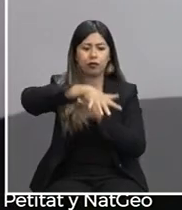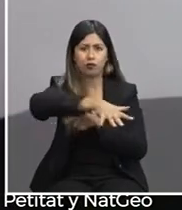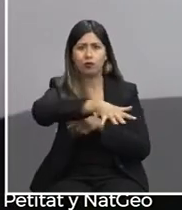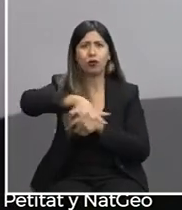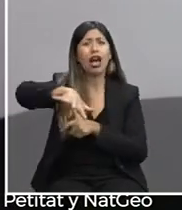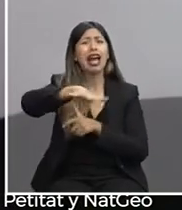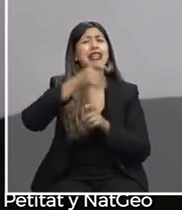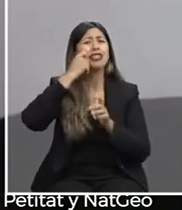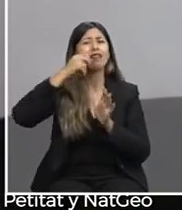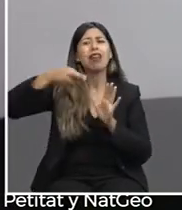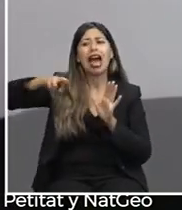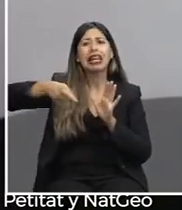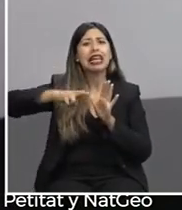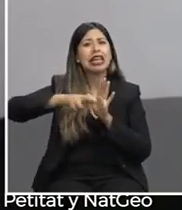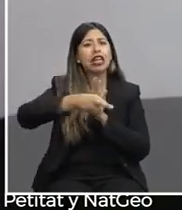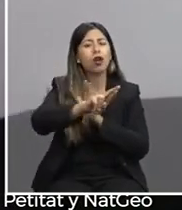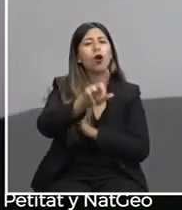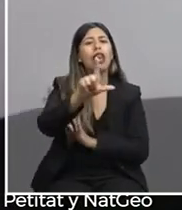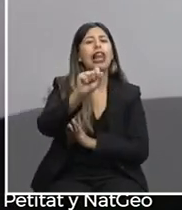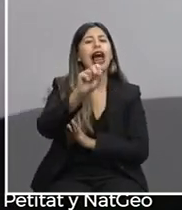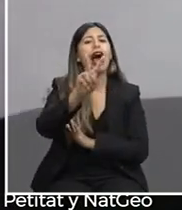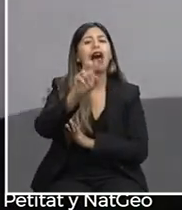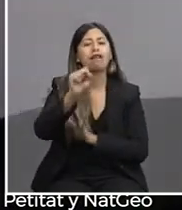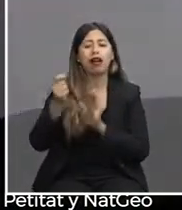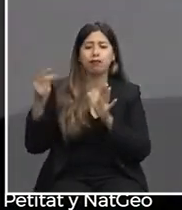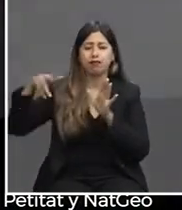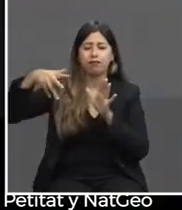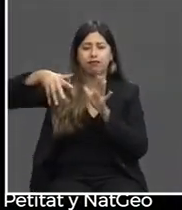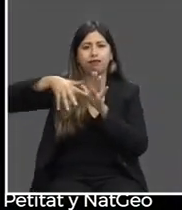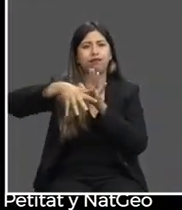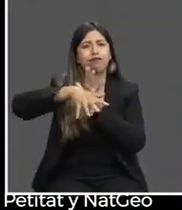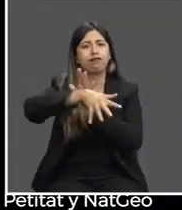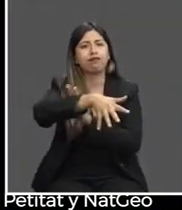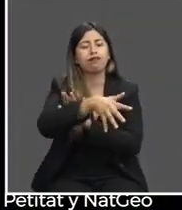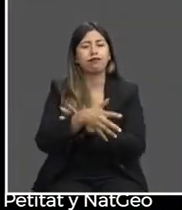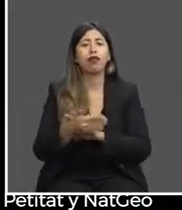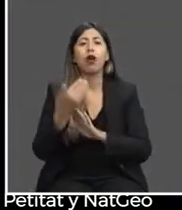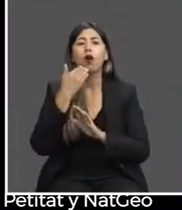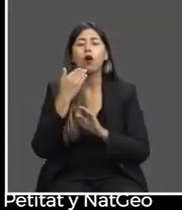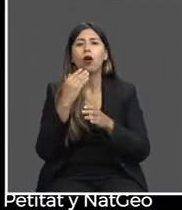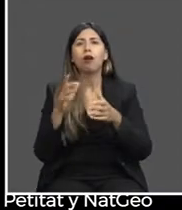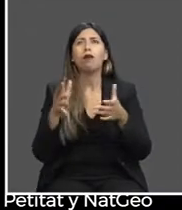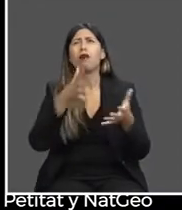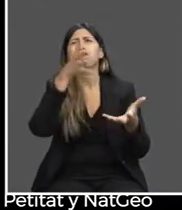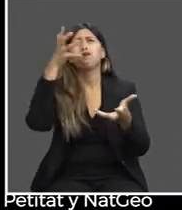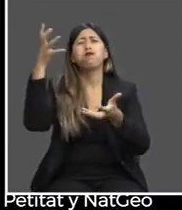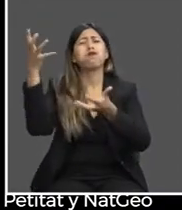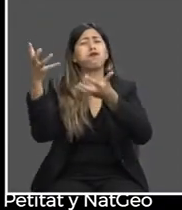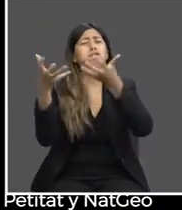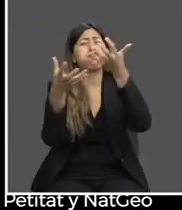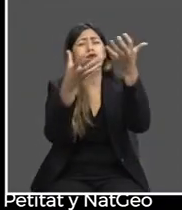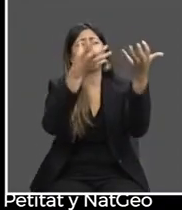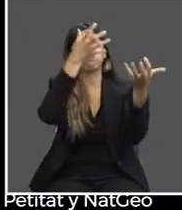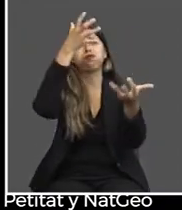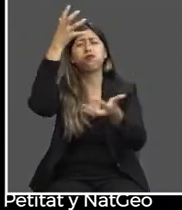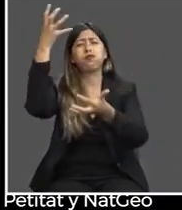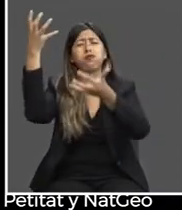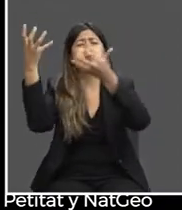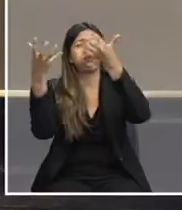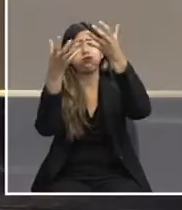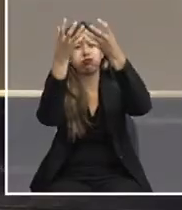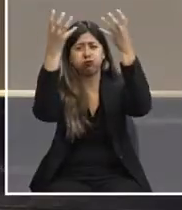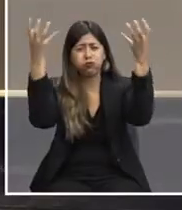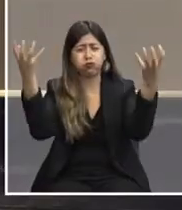ríos. Vemos grandes trozos explotar en la superficie o estas columnas de cenizas que pueden bajar por las laderas